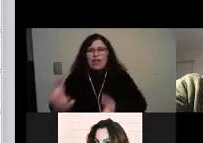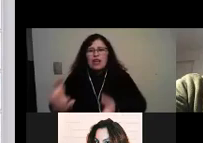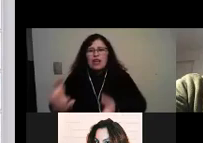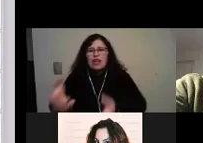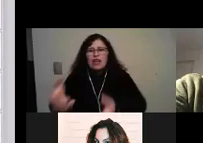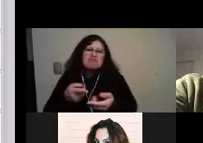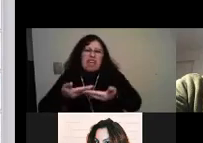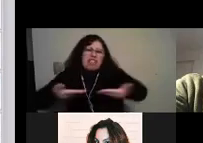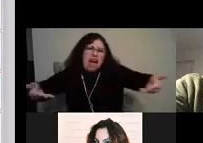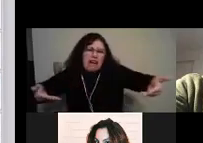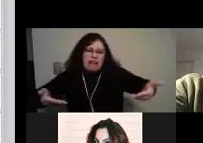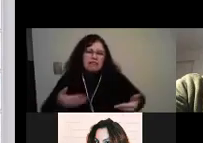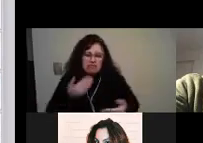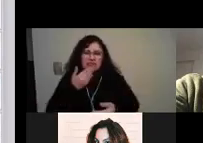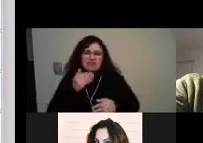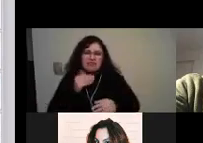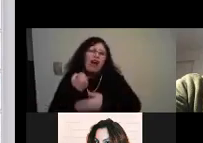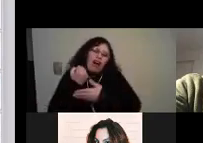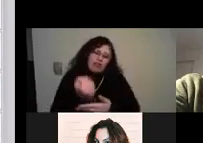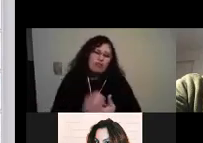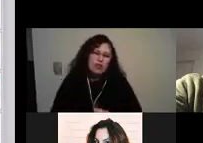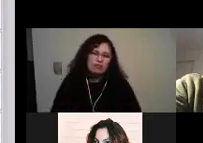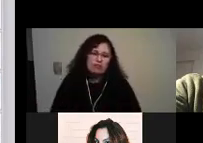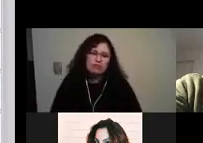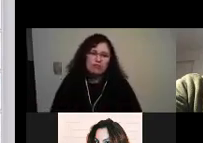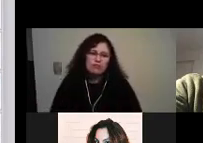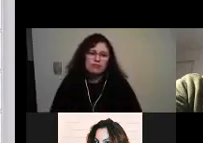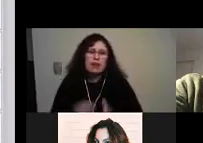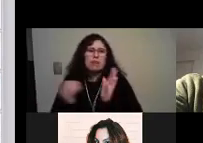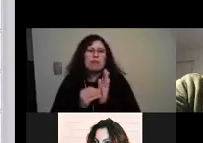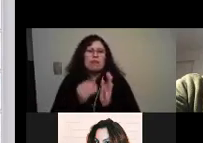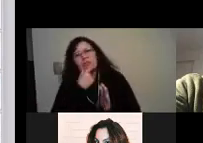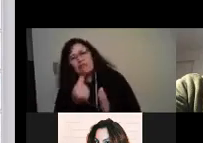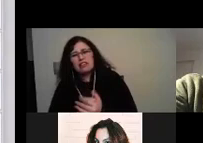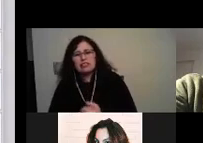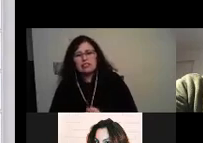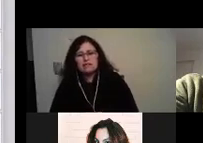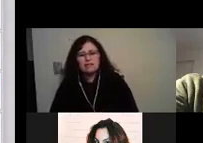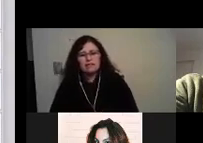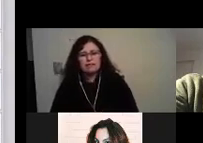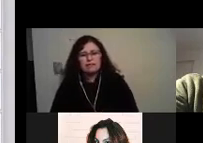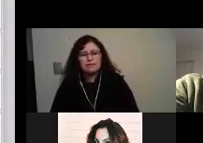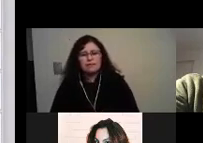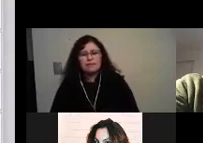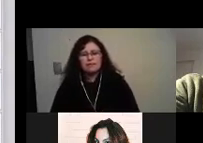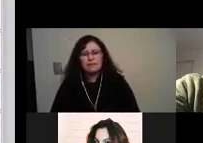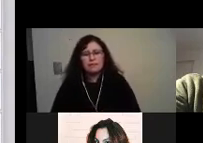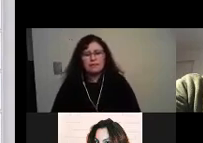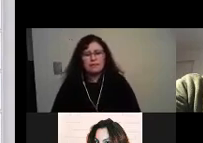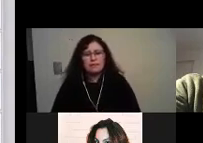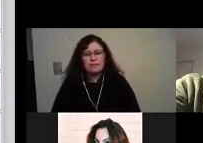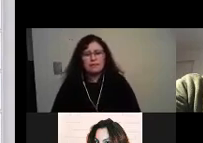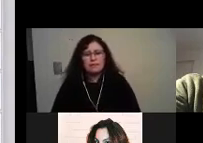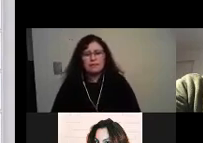evitar levantar y que hace que el paciente se desplace como haciendo push-up desde una zona a otra. Un disco